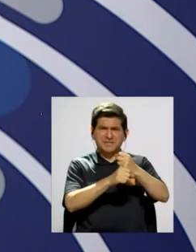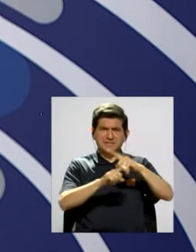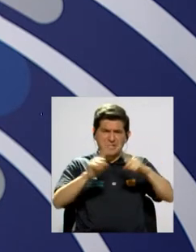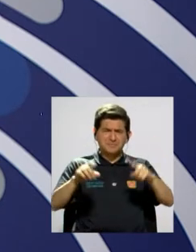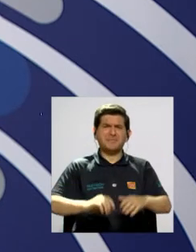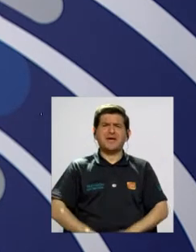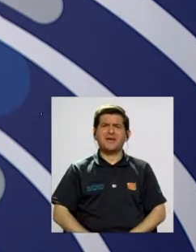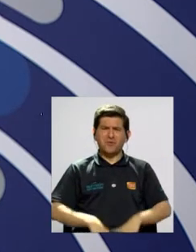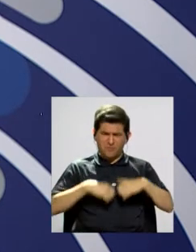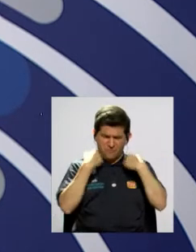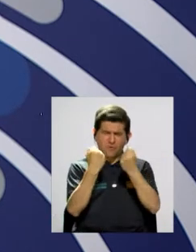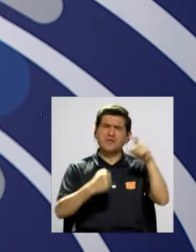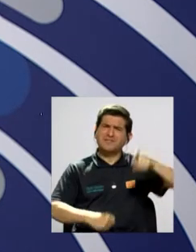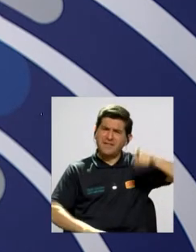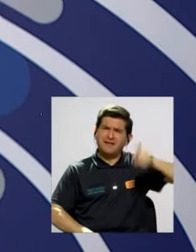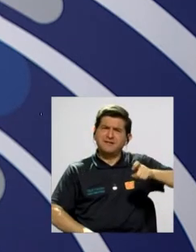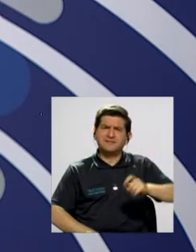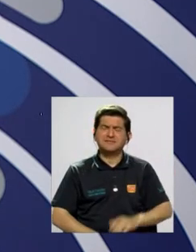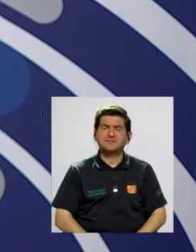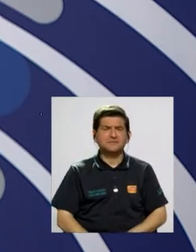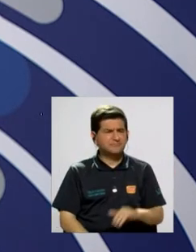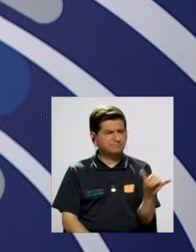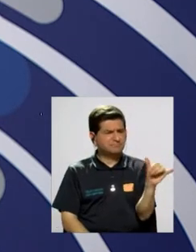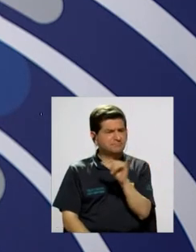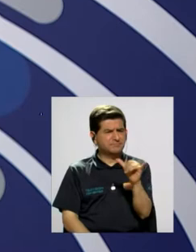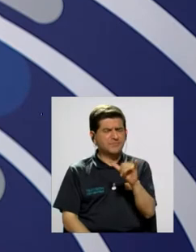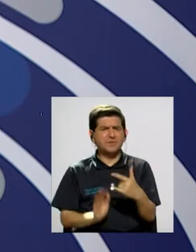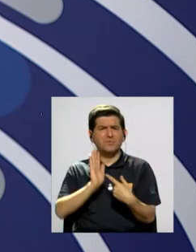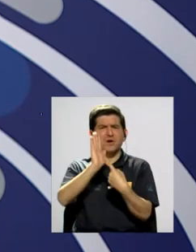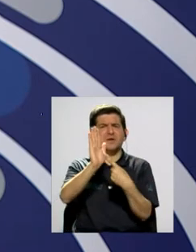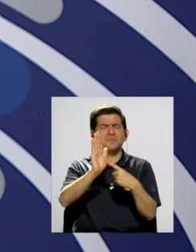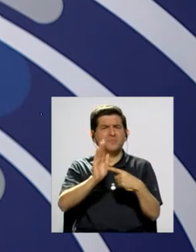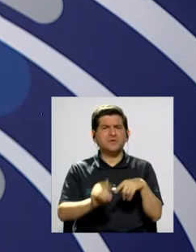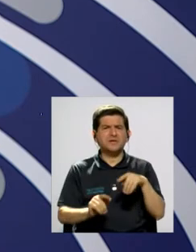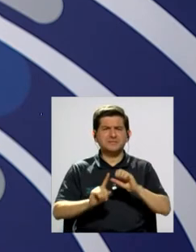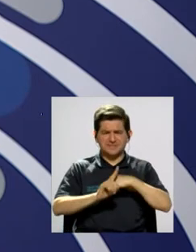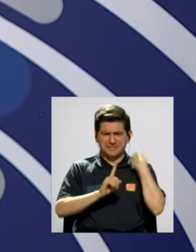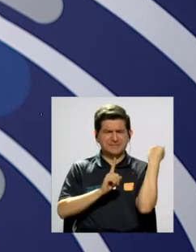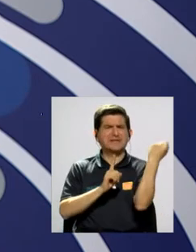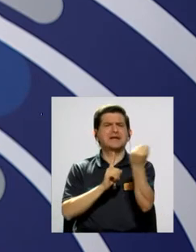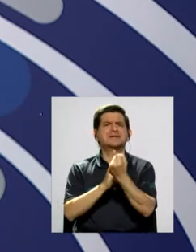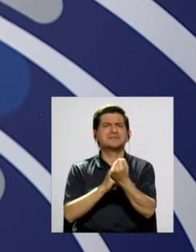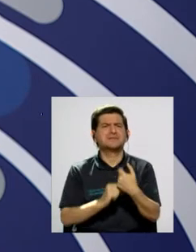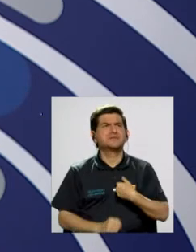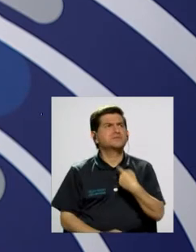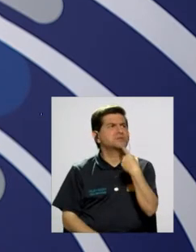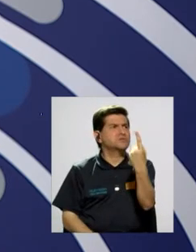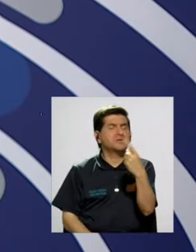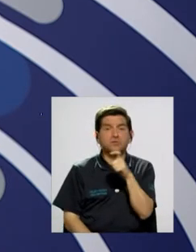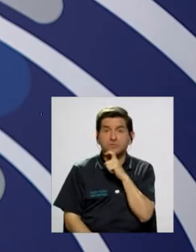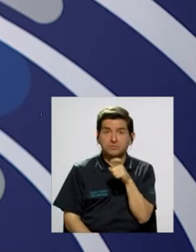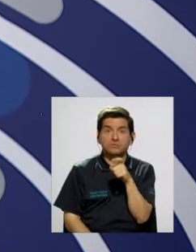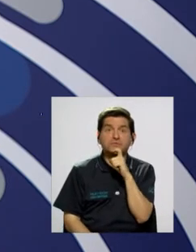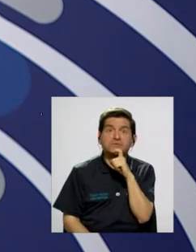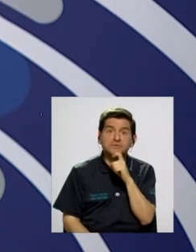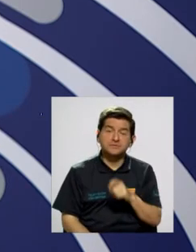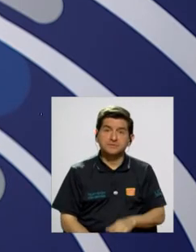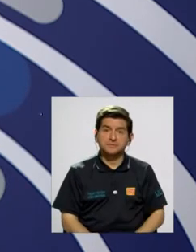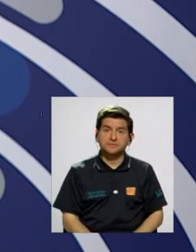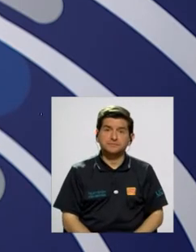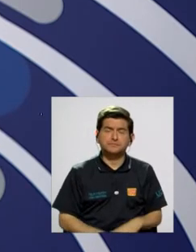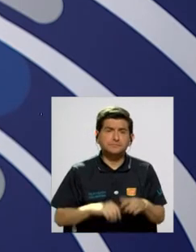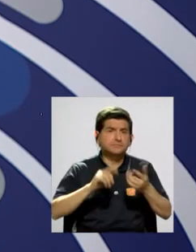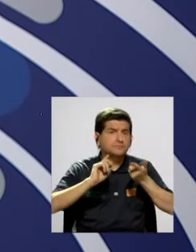que fortalecerlo efectivamente, también nos presenta un escenario ahora mucho más, yo diría, difícil, que tiene que ver con